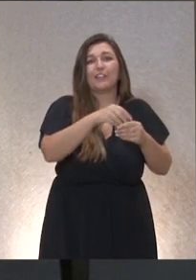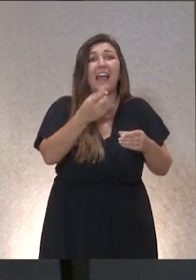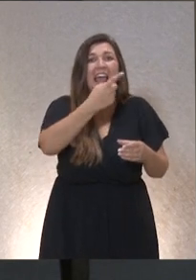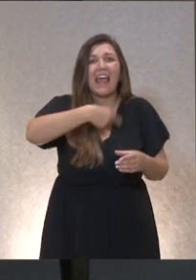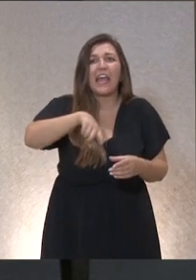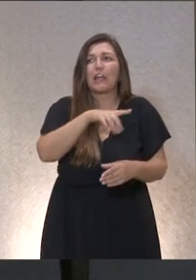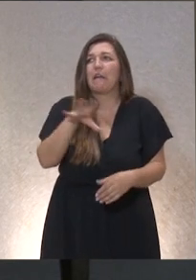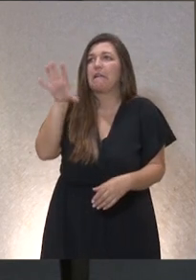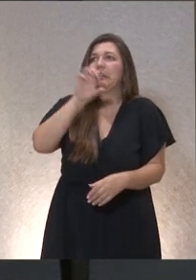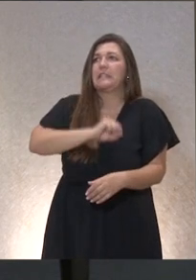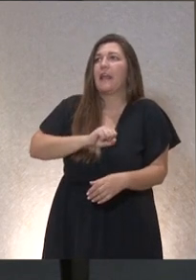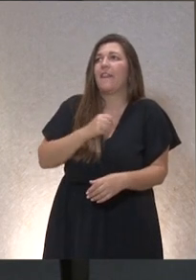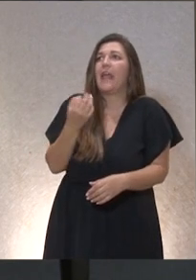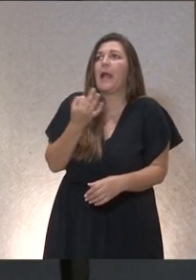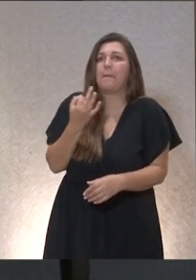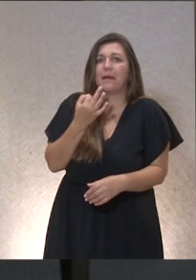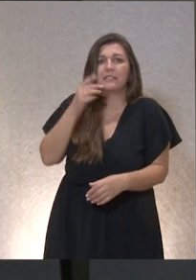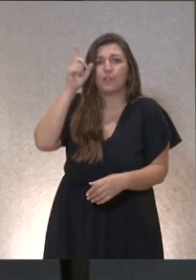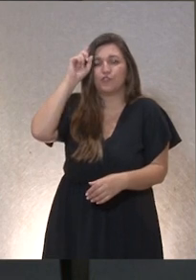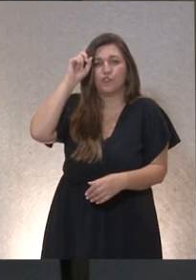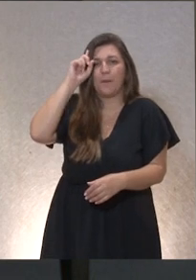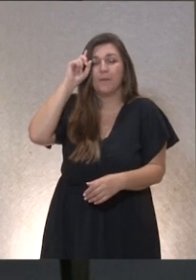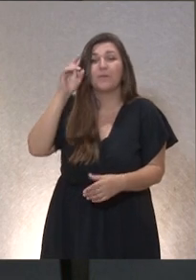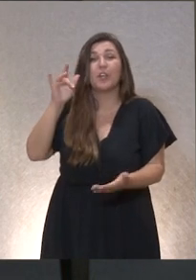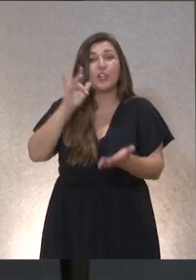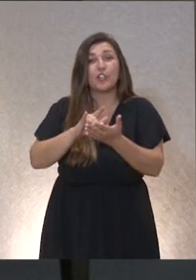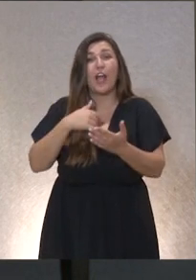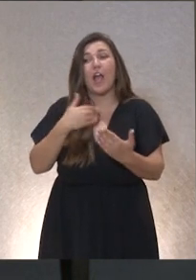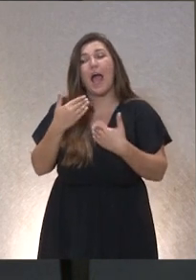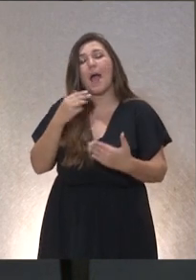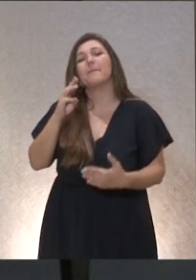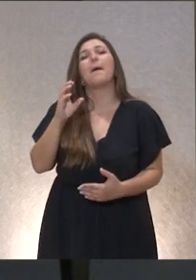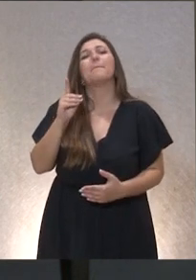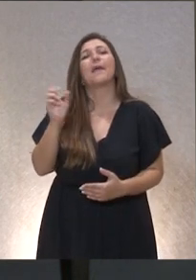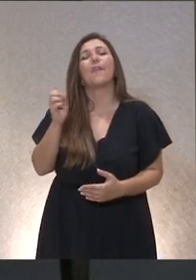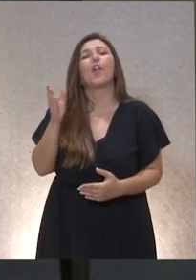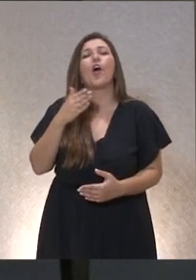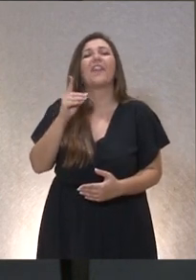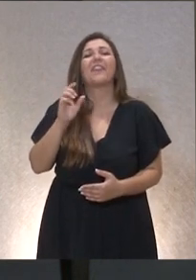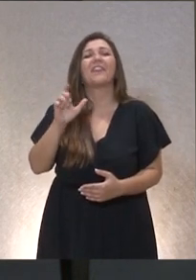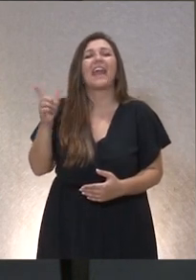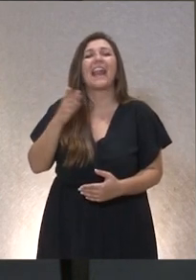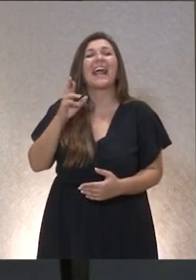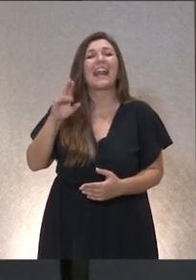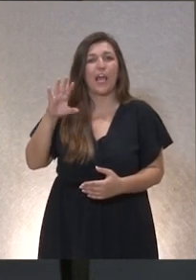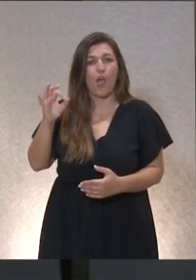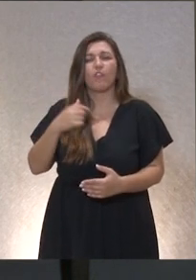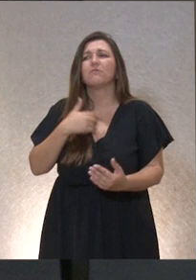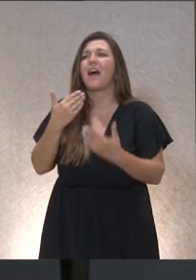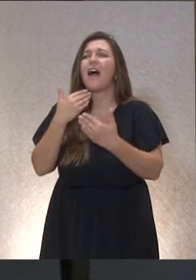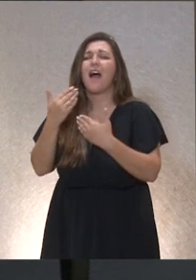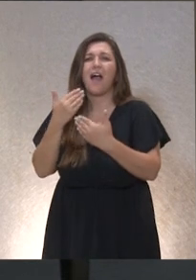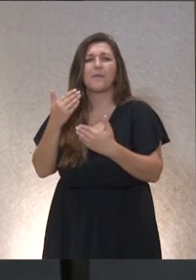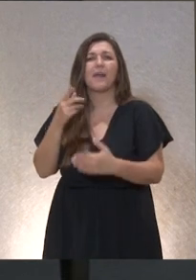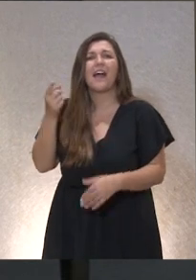bien porque estaba sucediendo todo eso cuando yo hablaba con Pedro del río sobre la Él me decía que en esta que